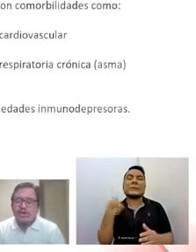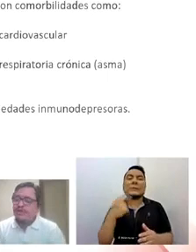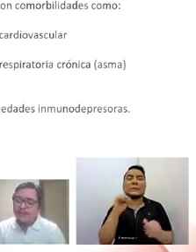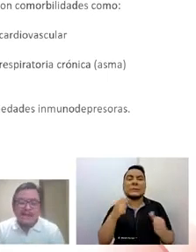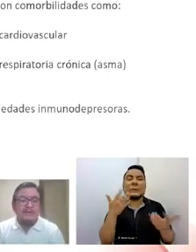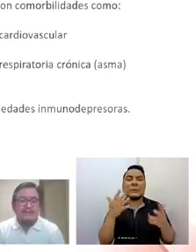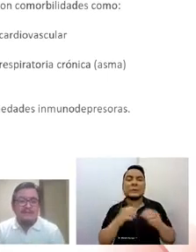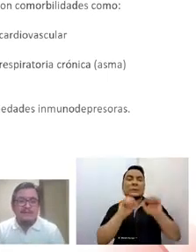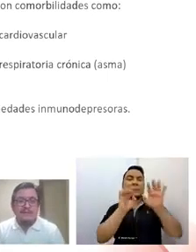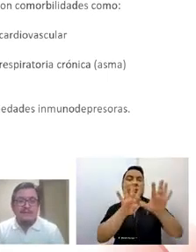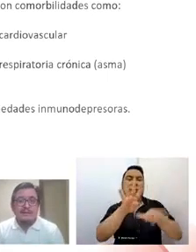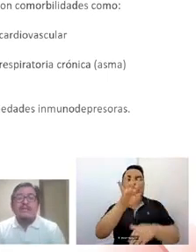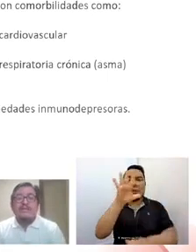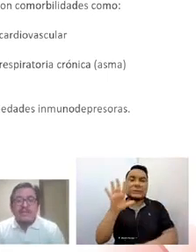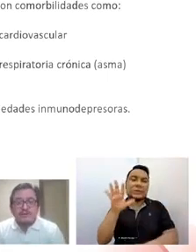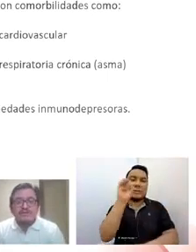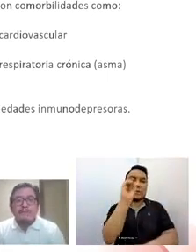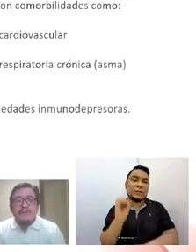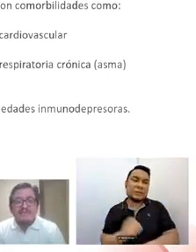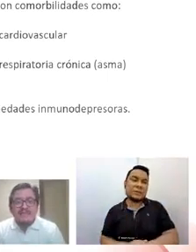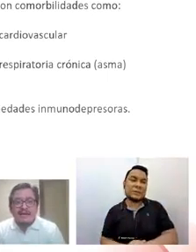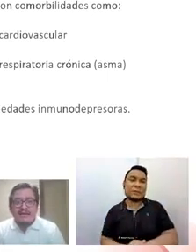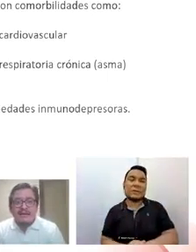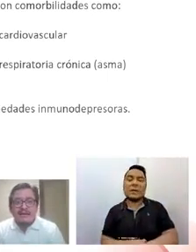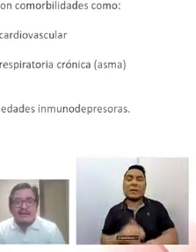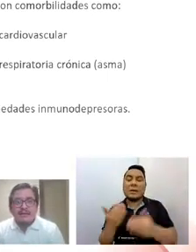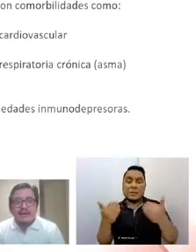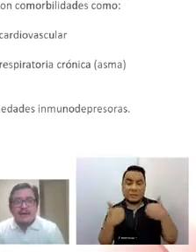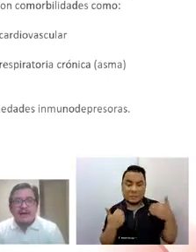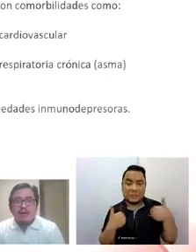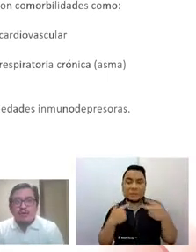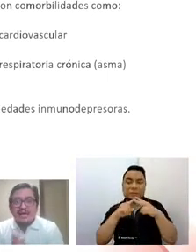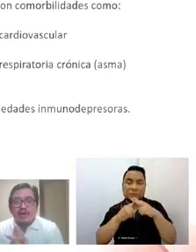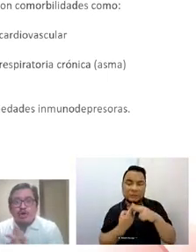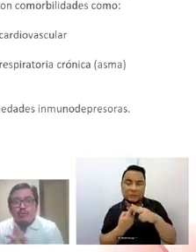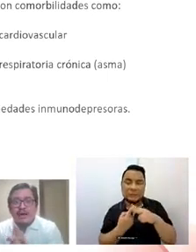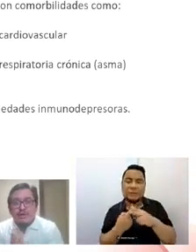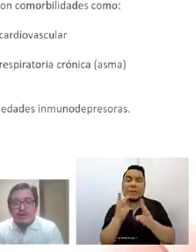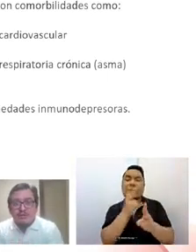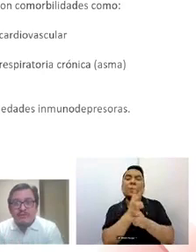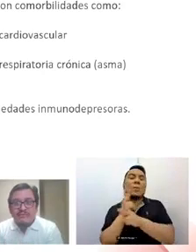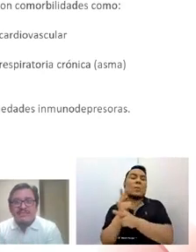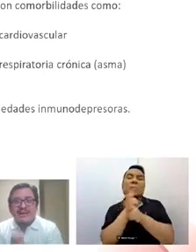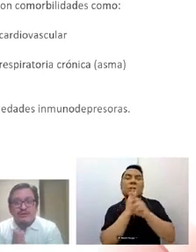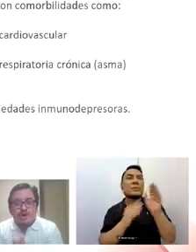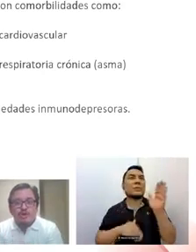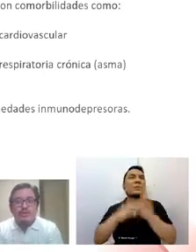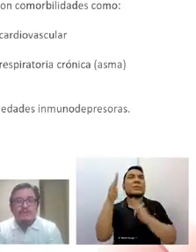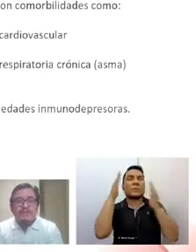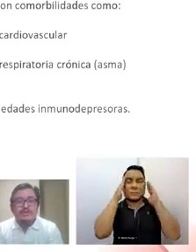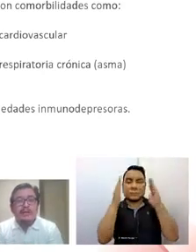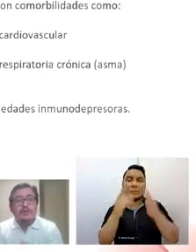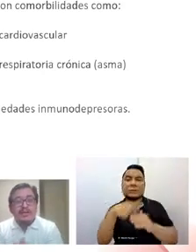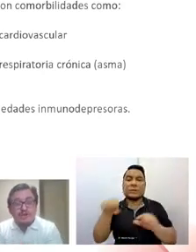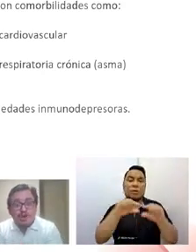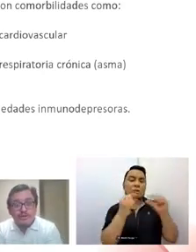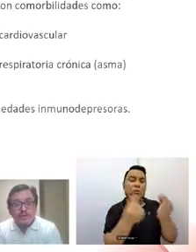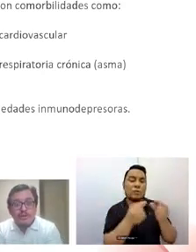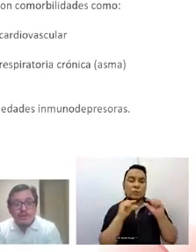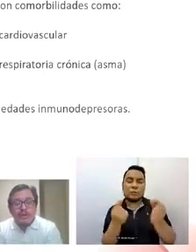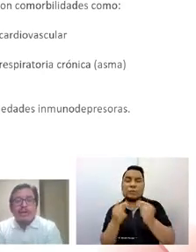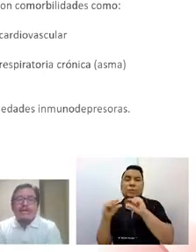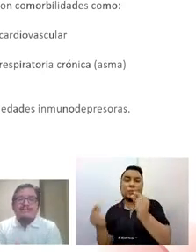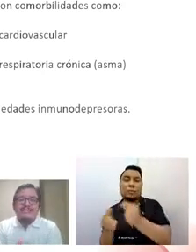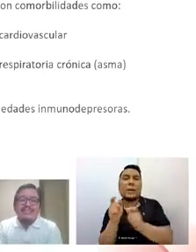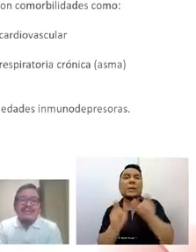un 95%. En otras palabras, tenemos que empezar a cuidar con mayor énfasis a estos grupos de personas porque